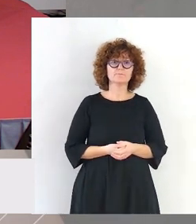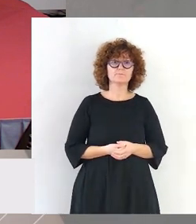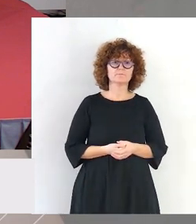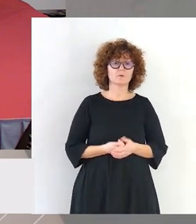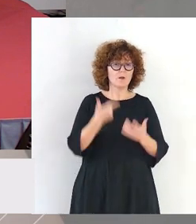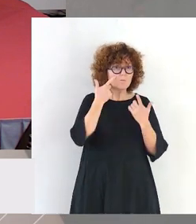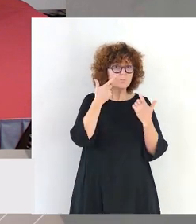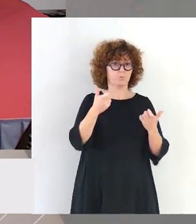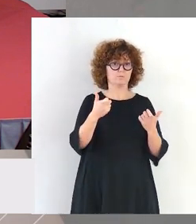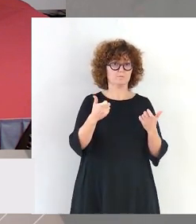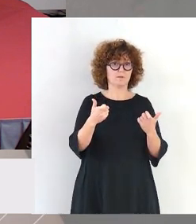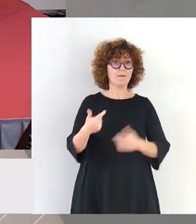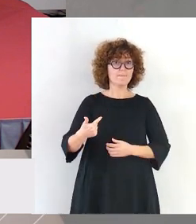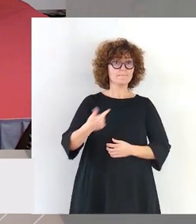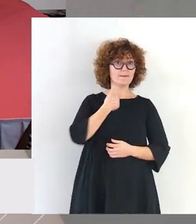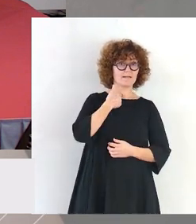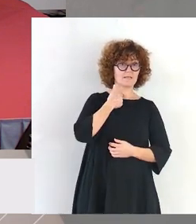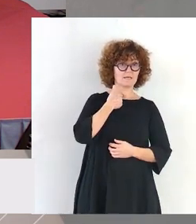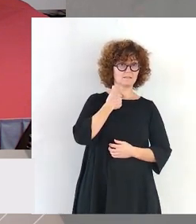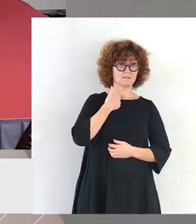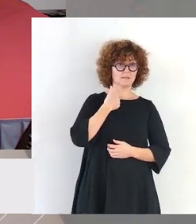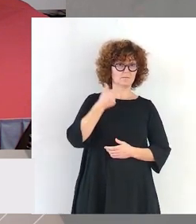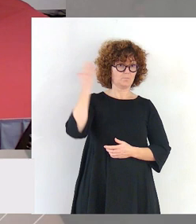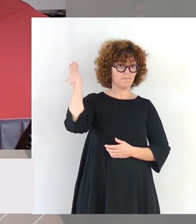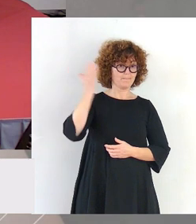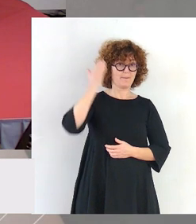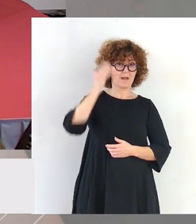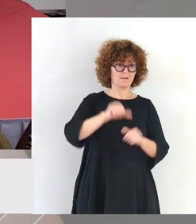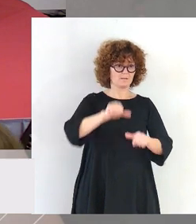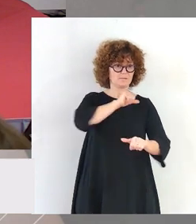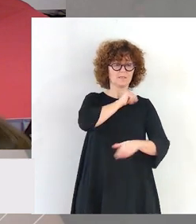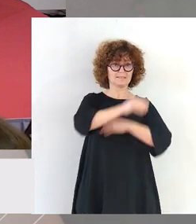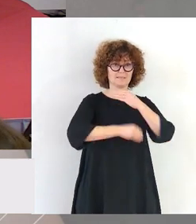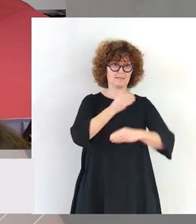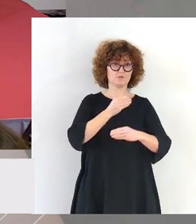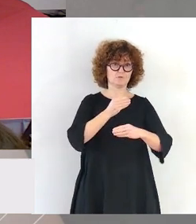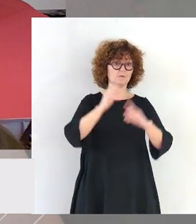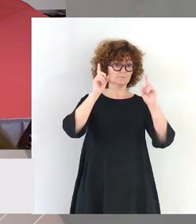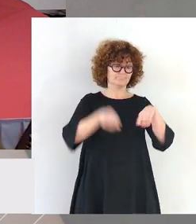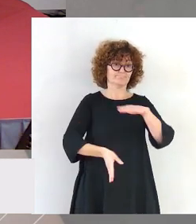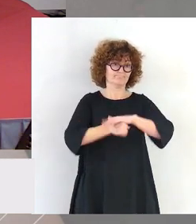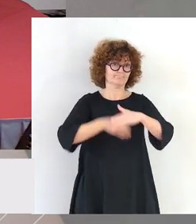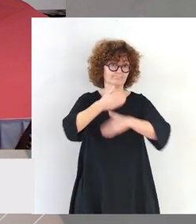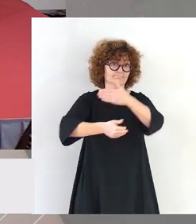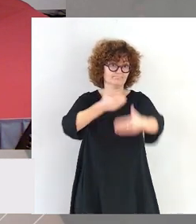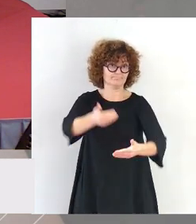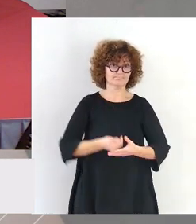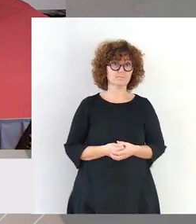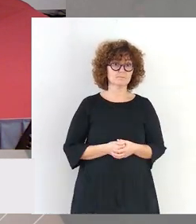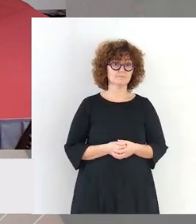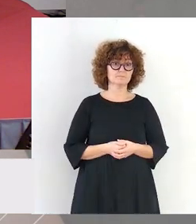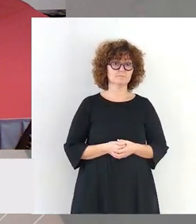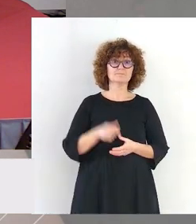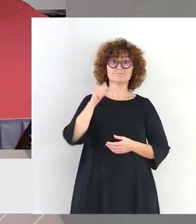pérdidas en los daños que ya se que ya se han ocasionado y que continuarán en el futuro los